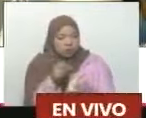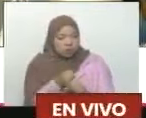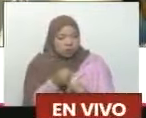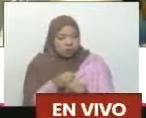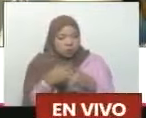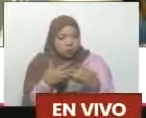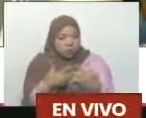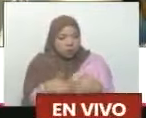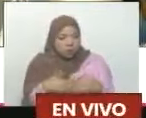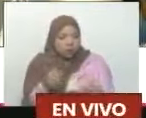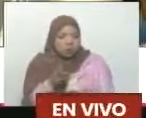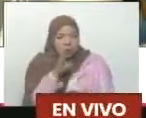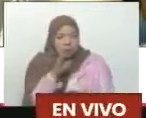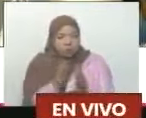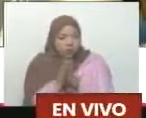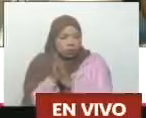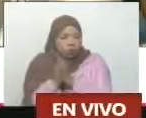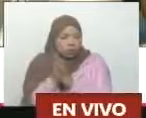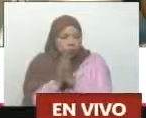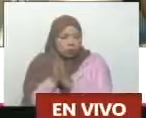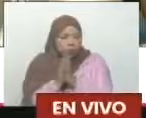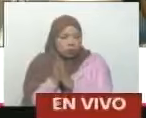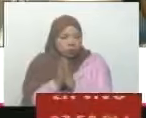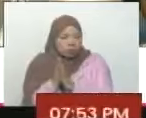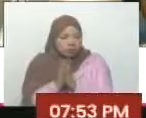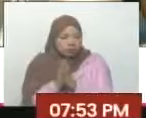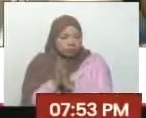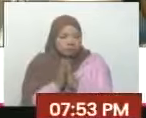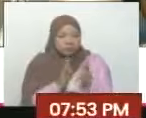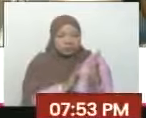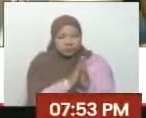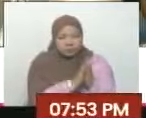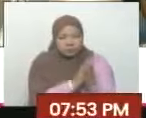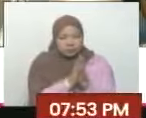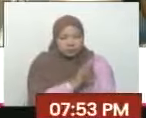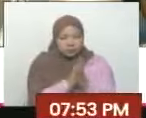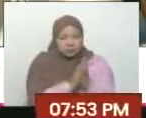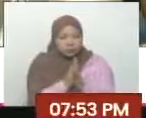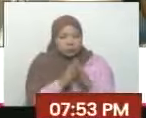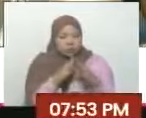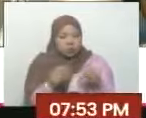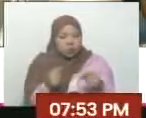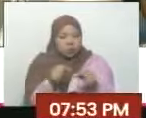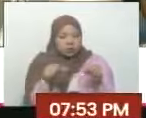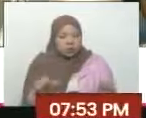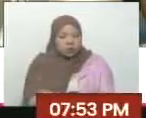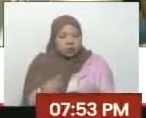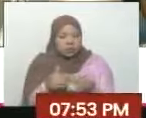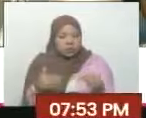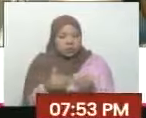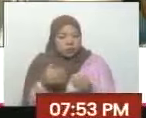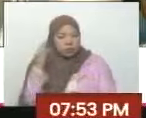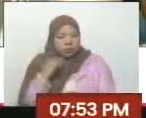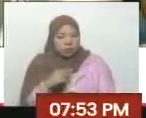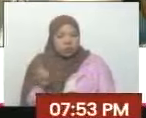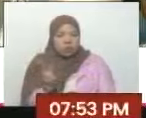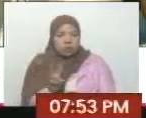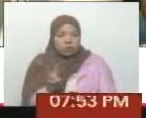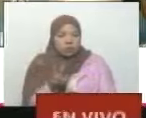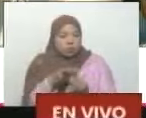y los créditos a los emprendedores por aquí, a los emprendedores por allá, y tenemos un sistema de cambio sustentado sobre la economía